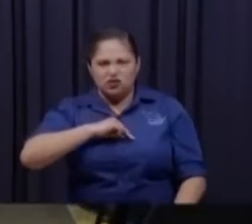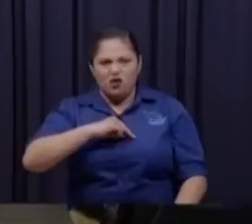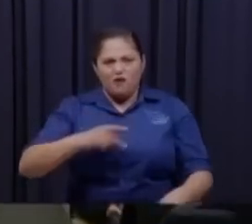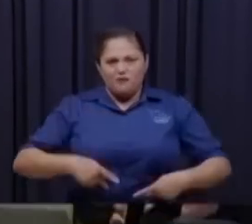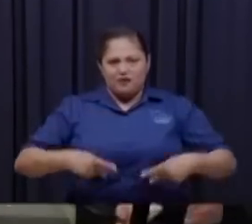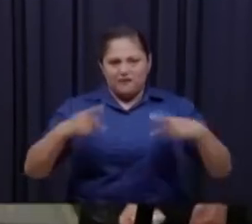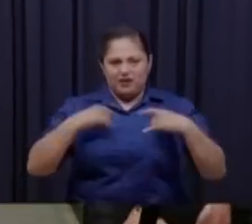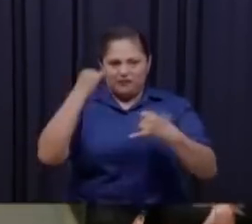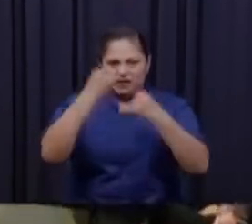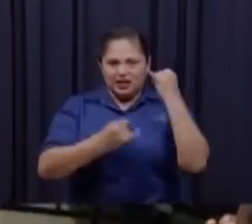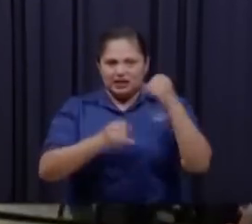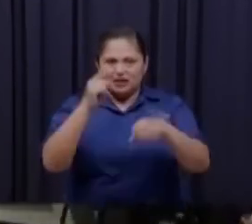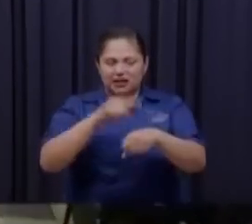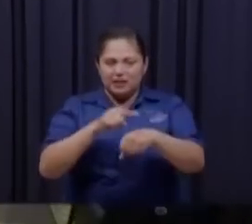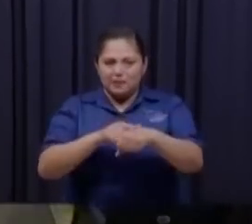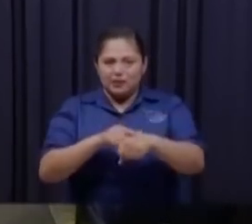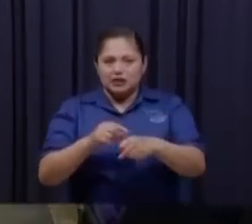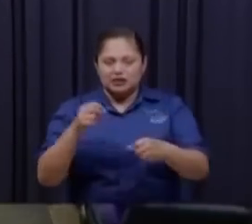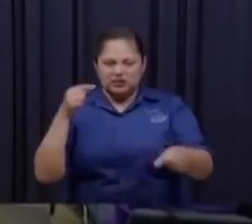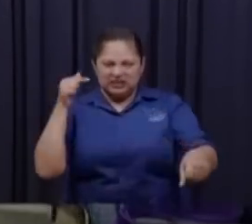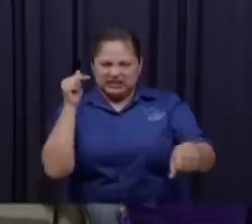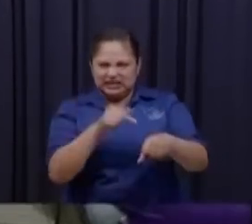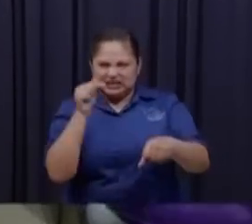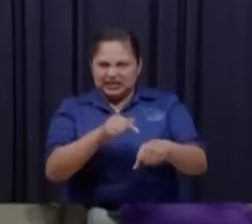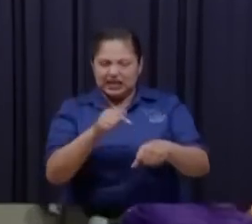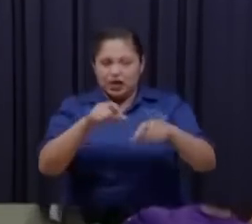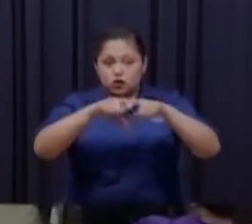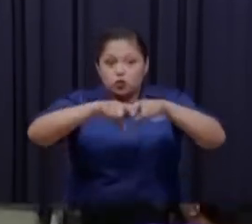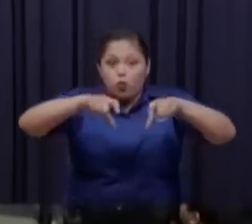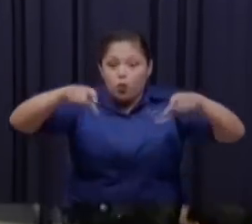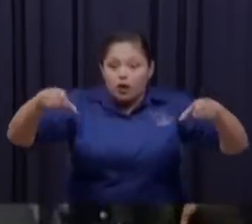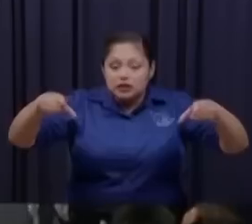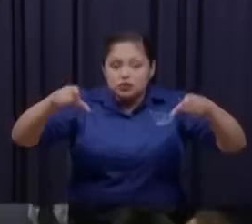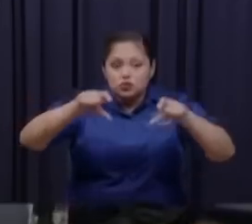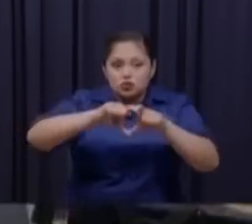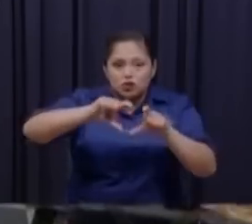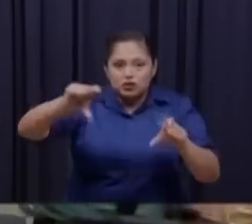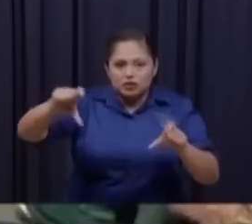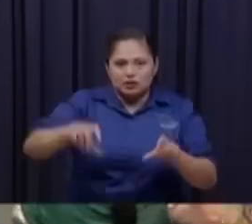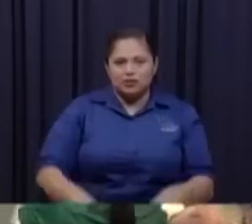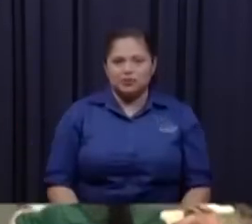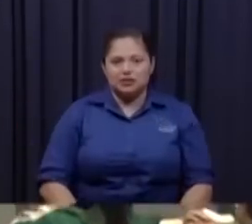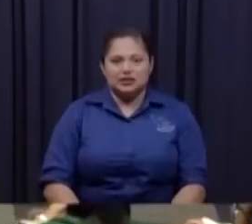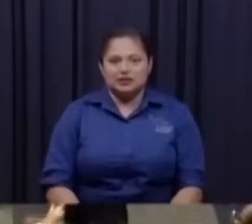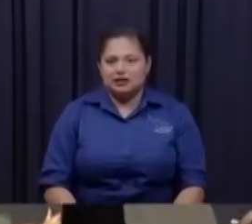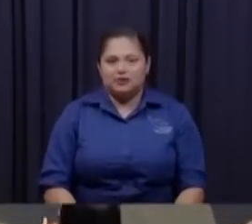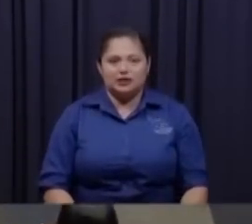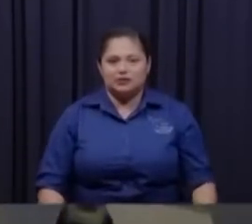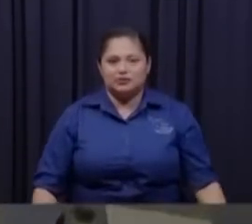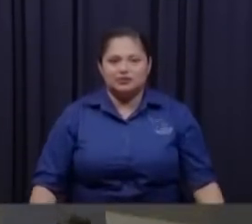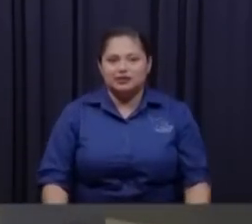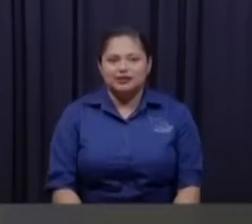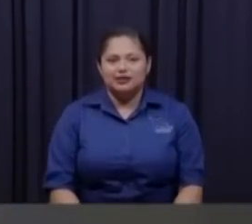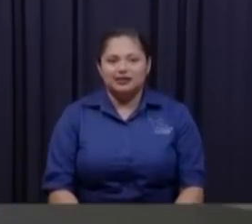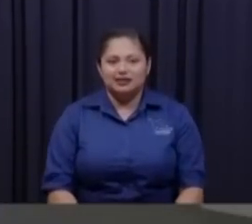del tiempo es un ataque contra los huesos, contra los huesos. Estoy hablando en sentido